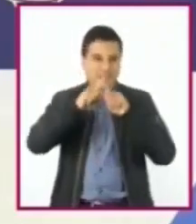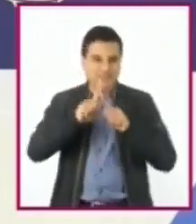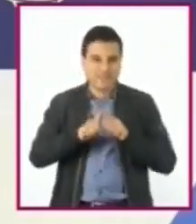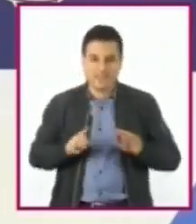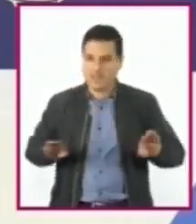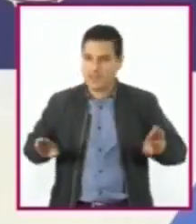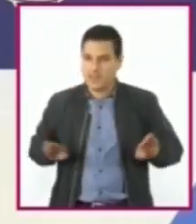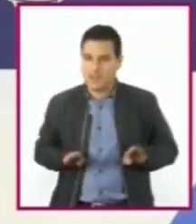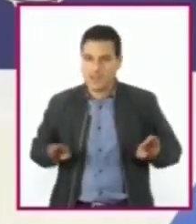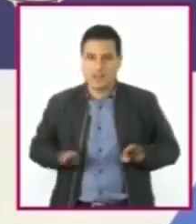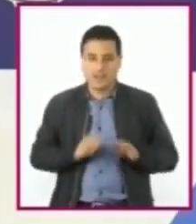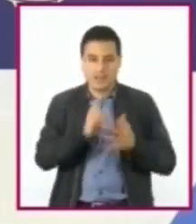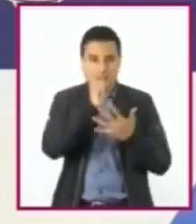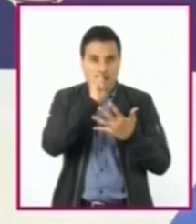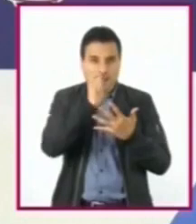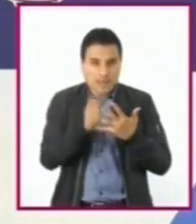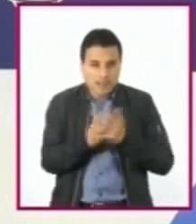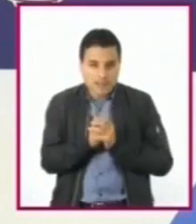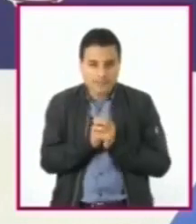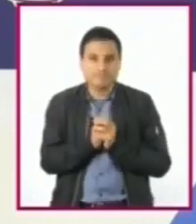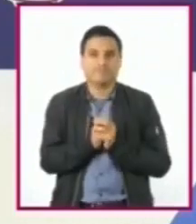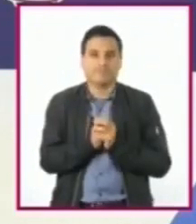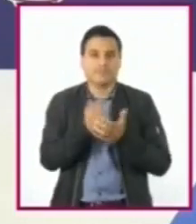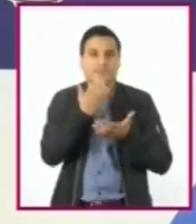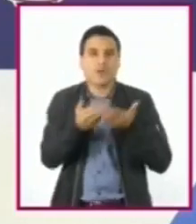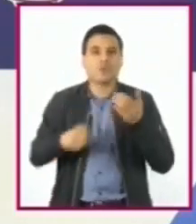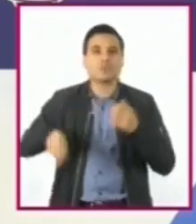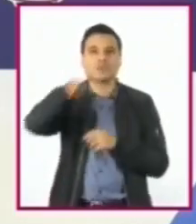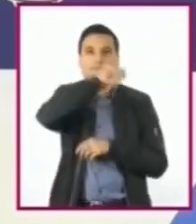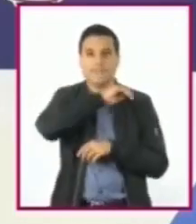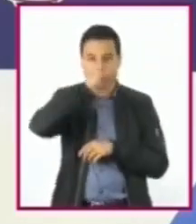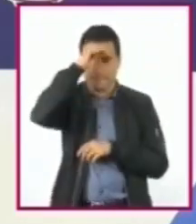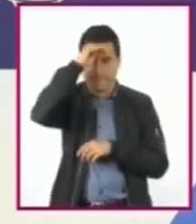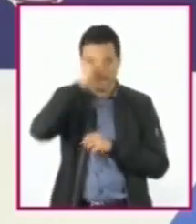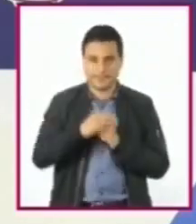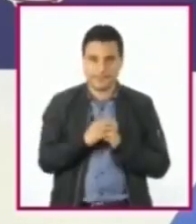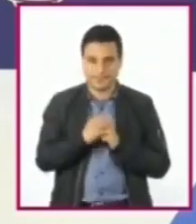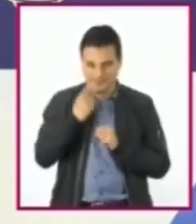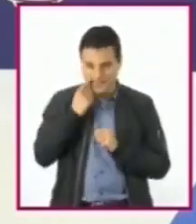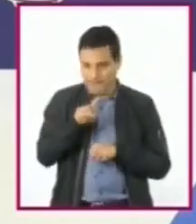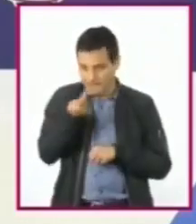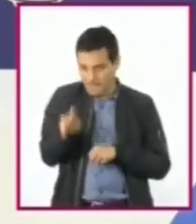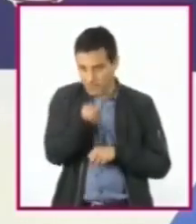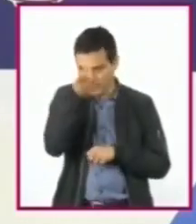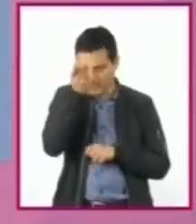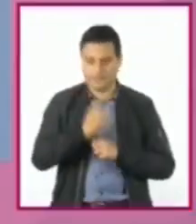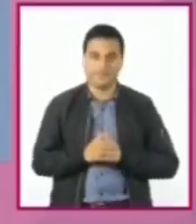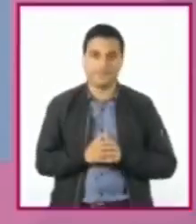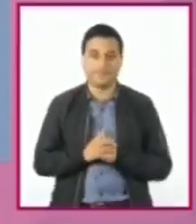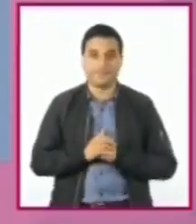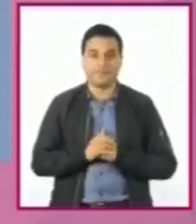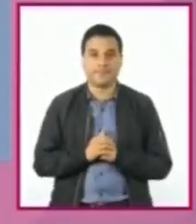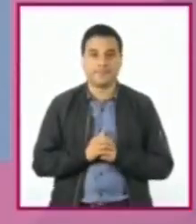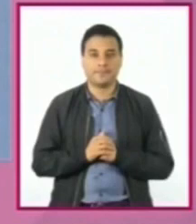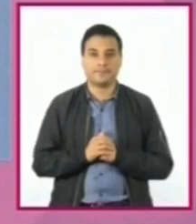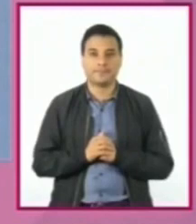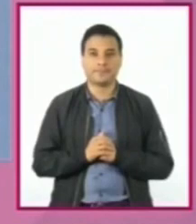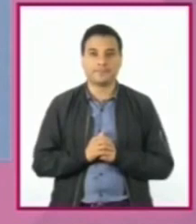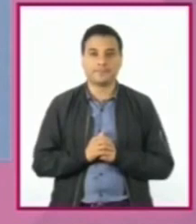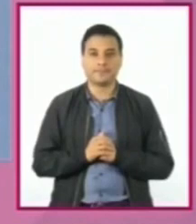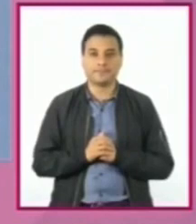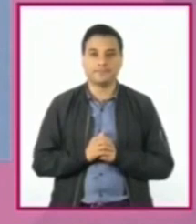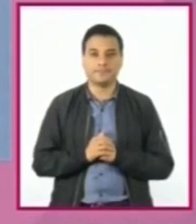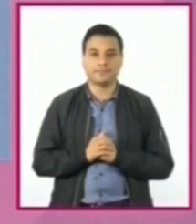características de cada una de ellas, reflexionen con base en las siguientes preguntas. ¿Cuáles son